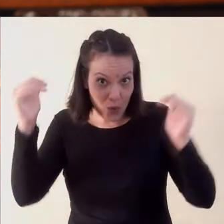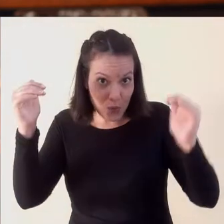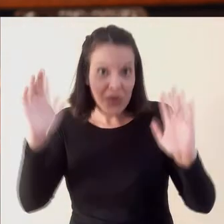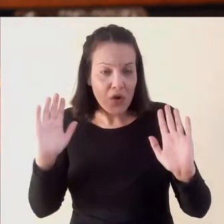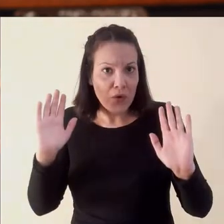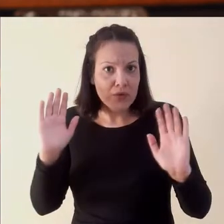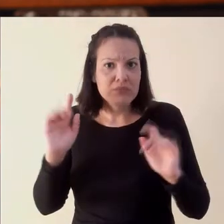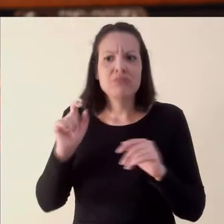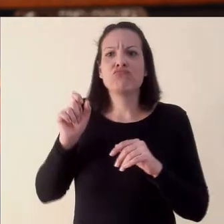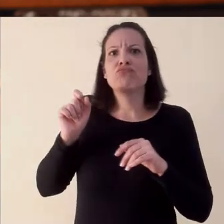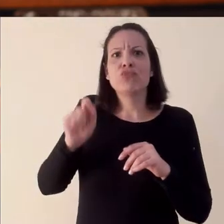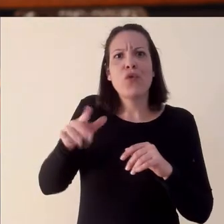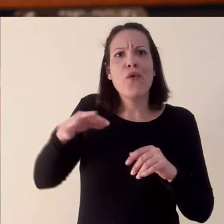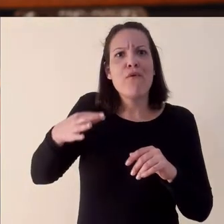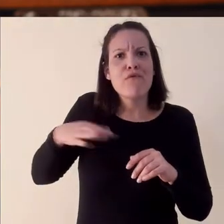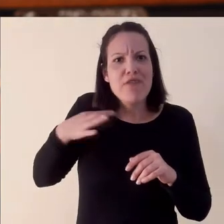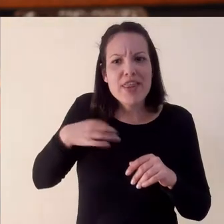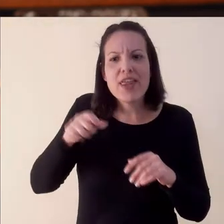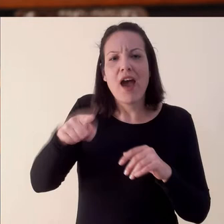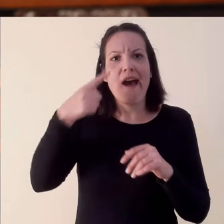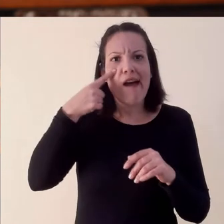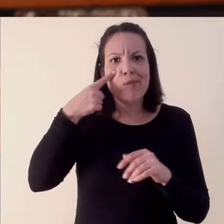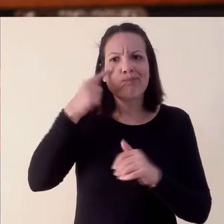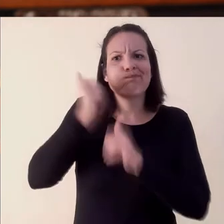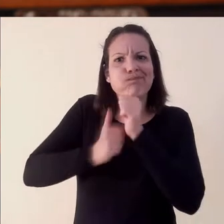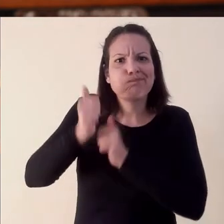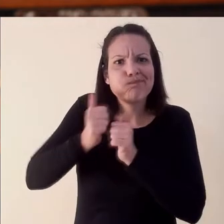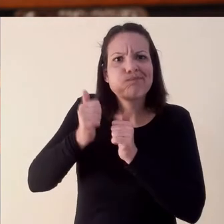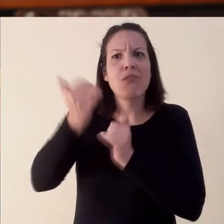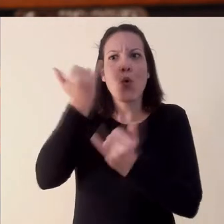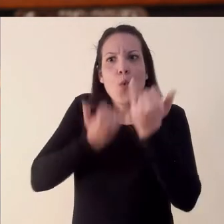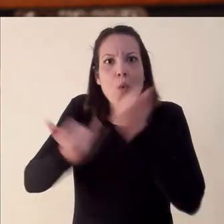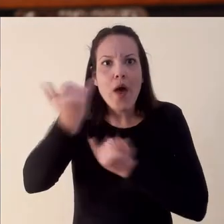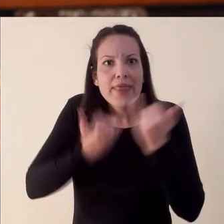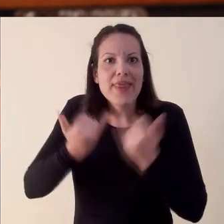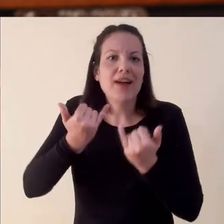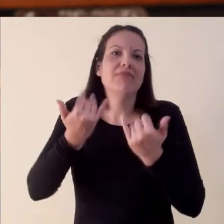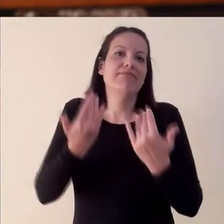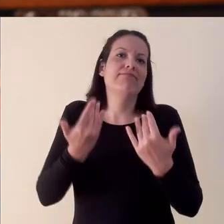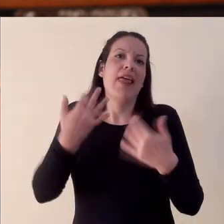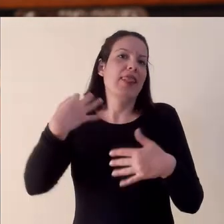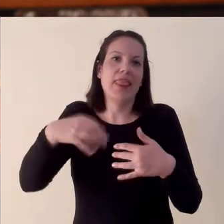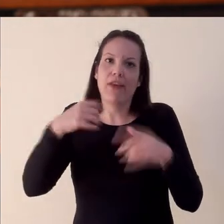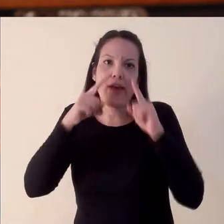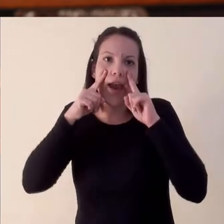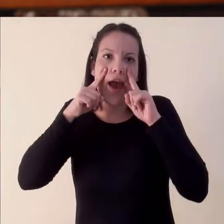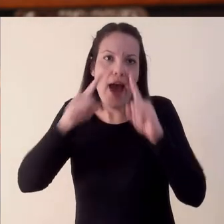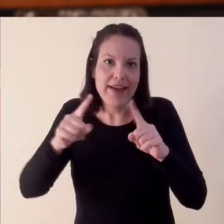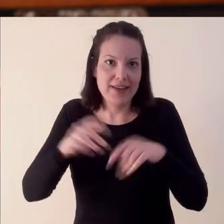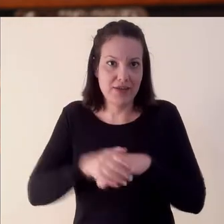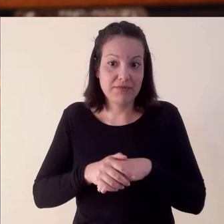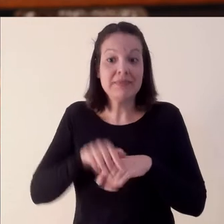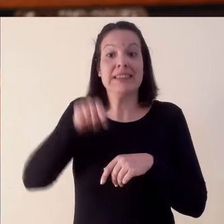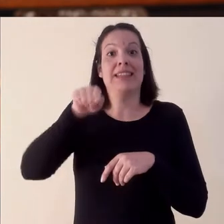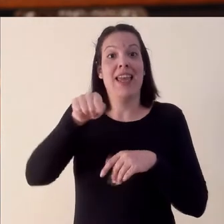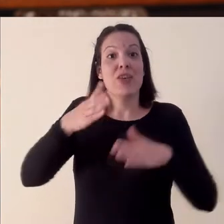traen sus historias de vida y donde hay que retomarlas. Y ahí hacemos ESI,